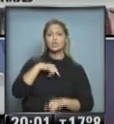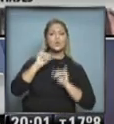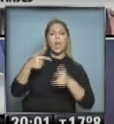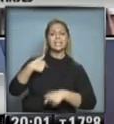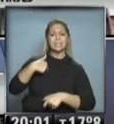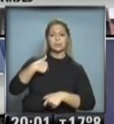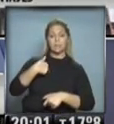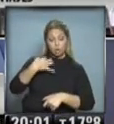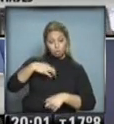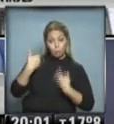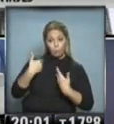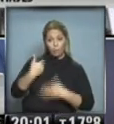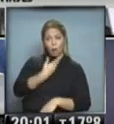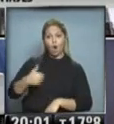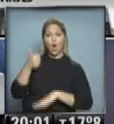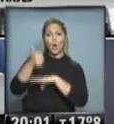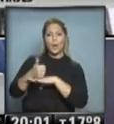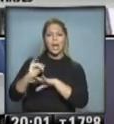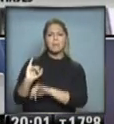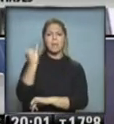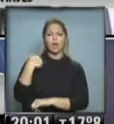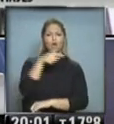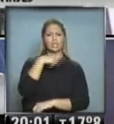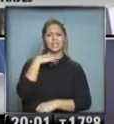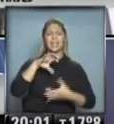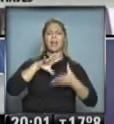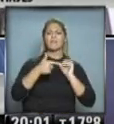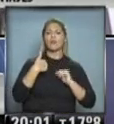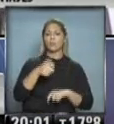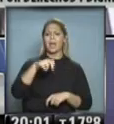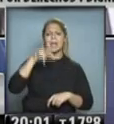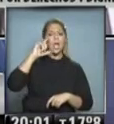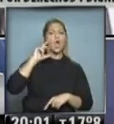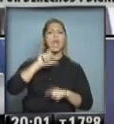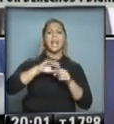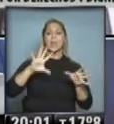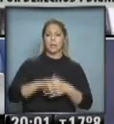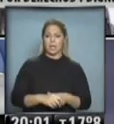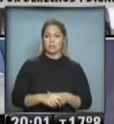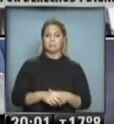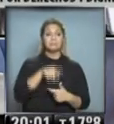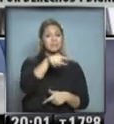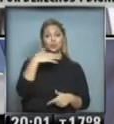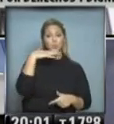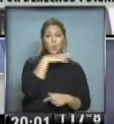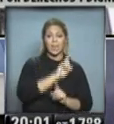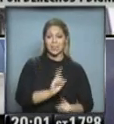podemos gobernar mejor que los neoliberales. No entienden